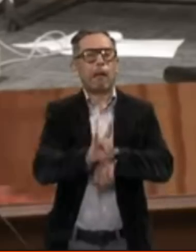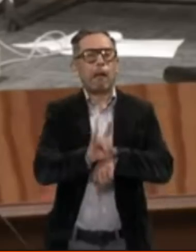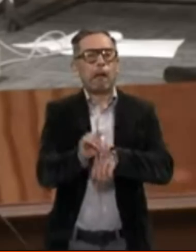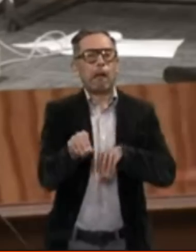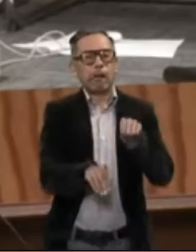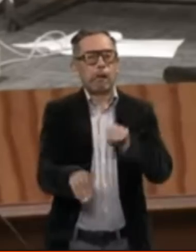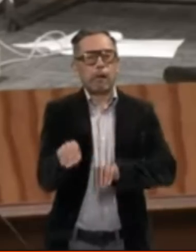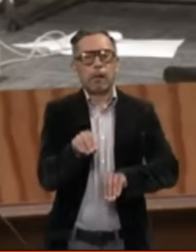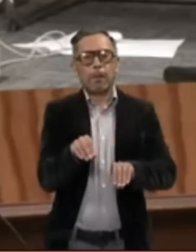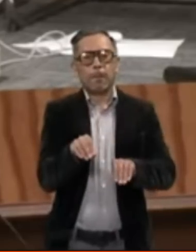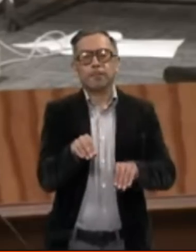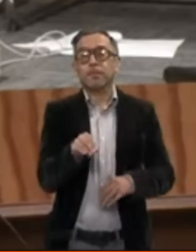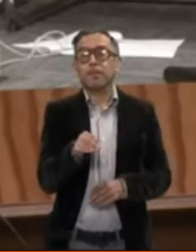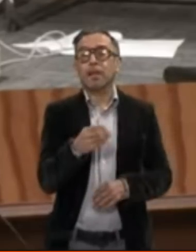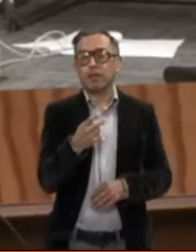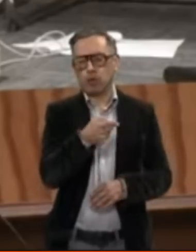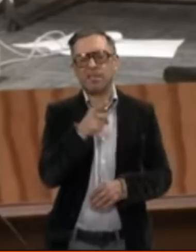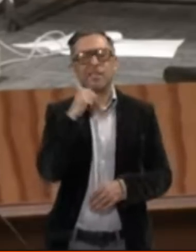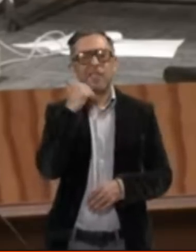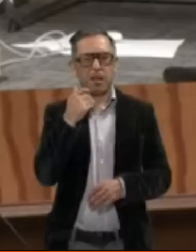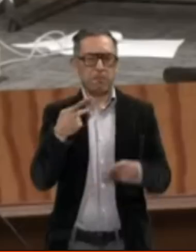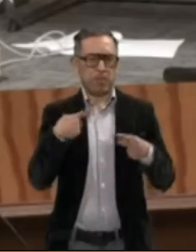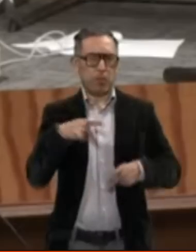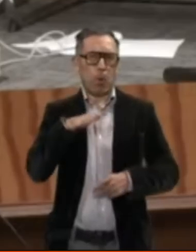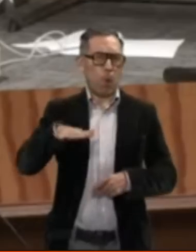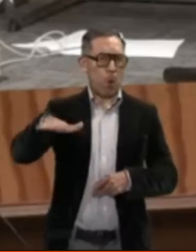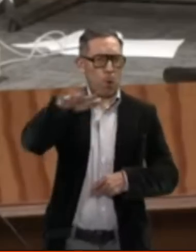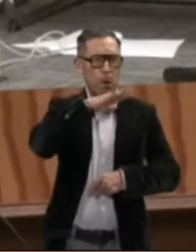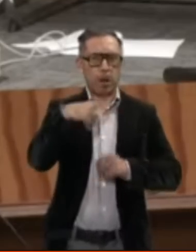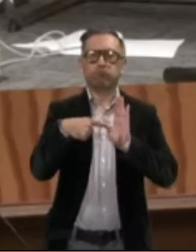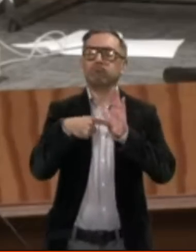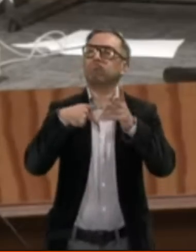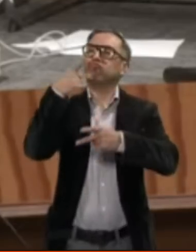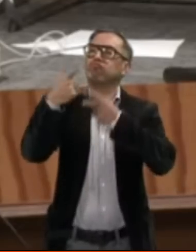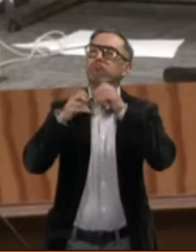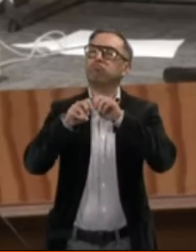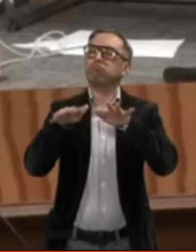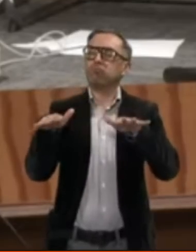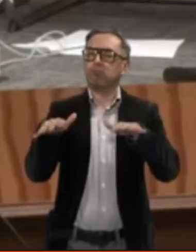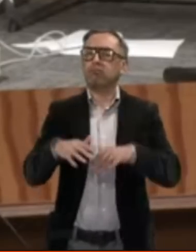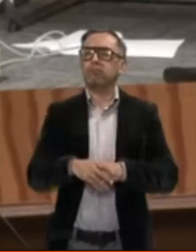quieren transmitir, decirle a la gente, una escena en la que